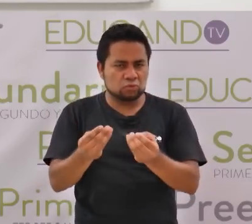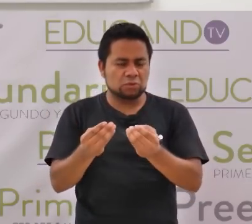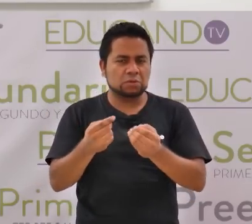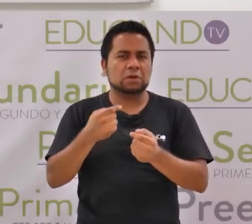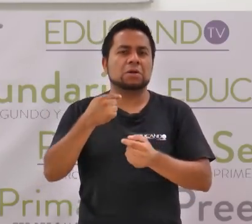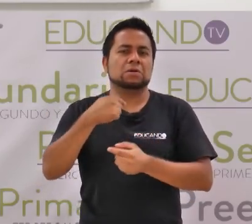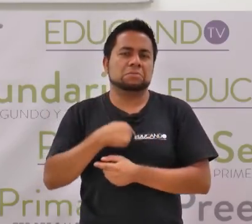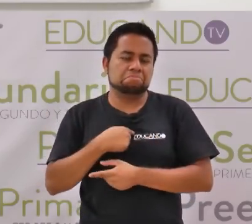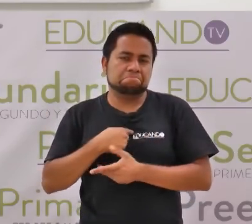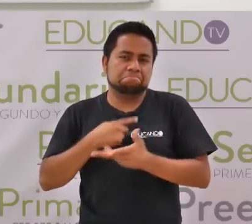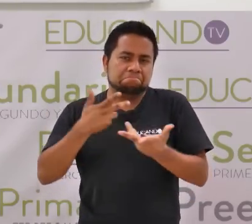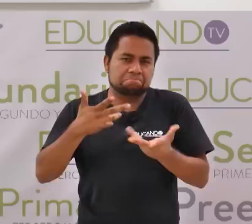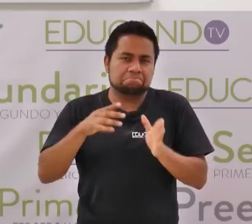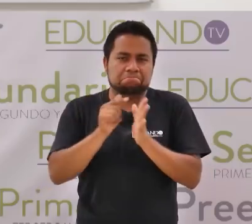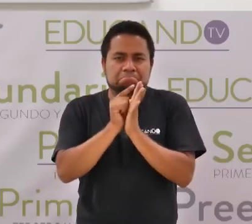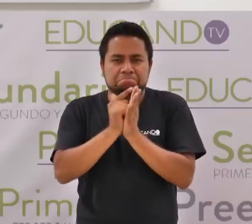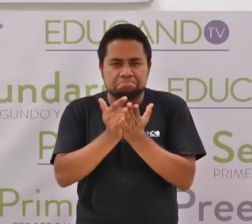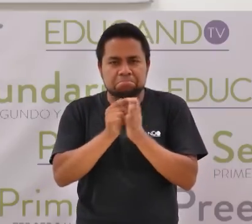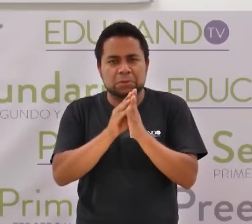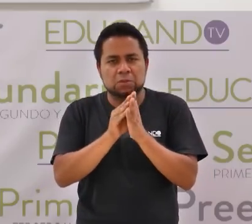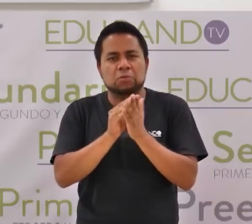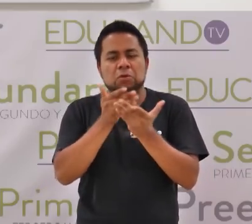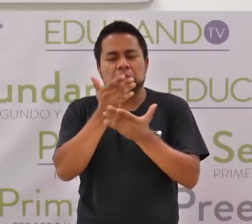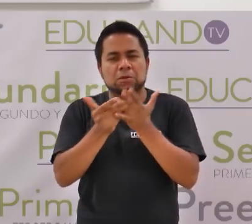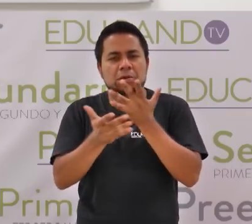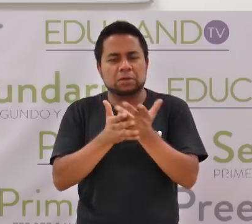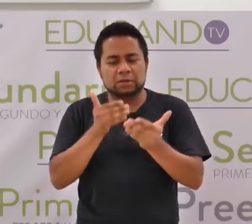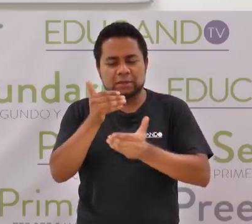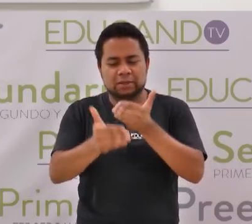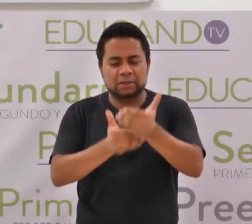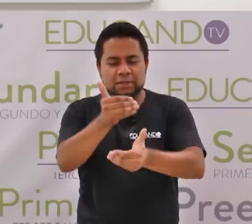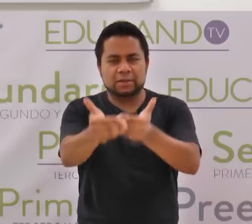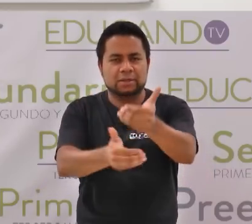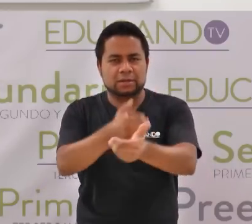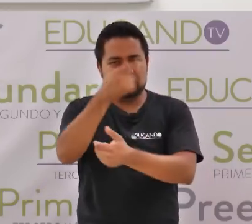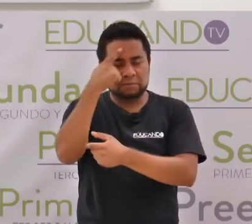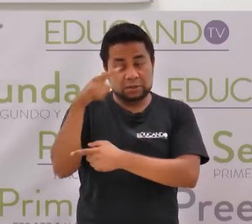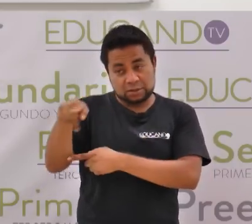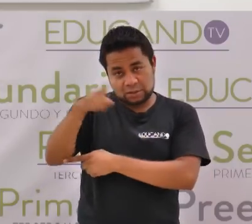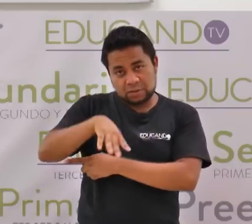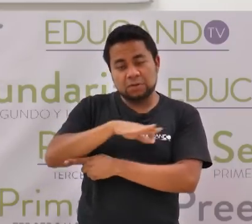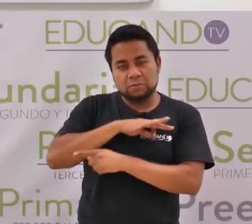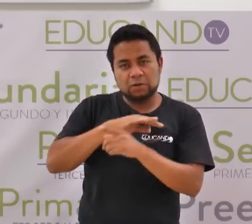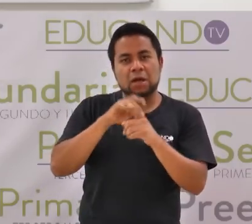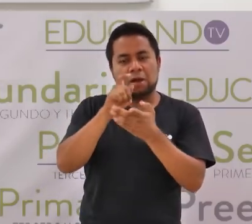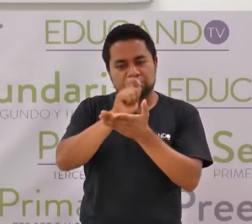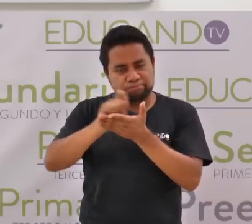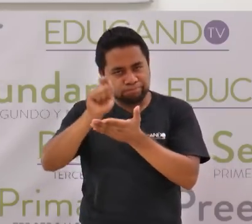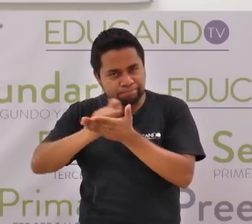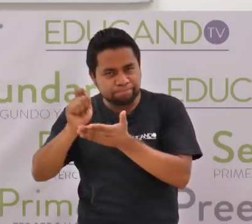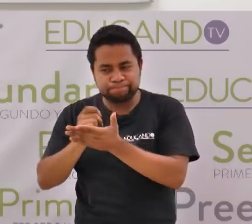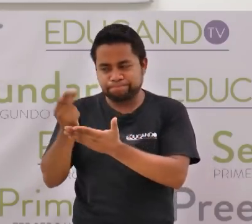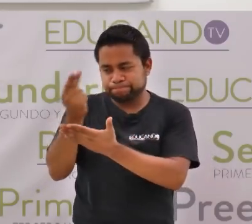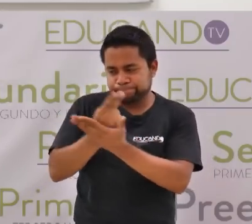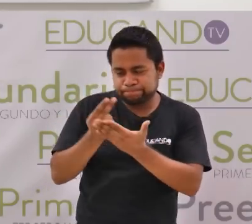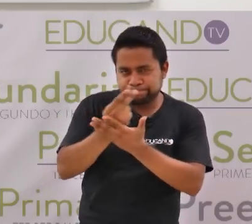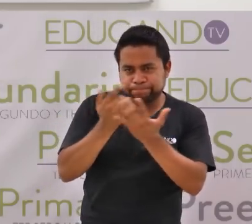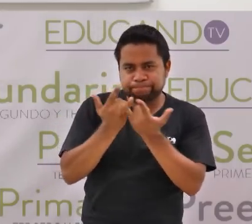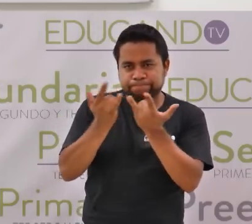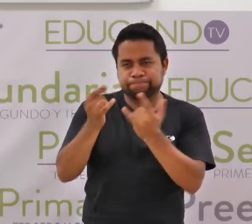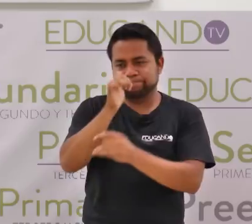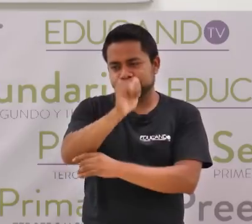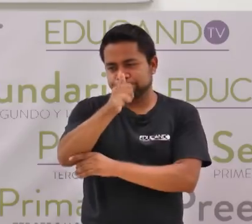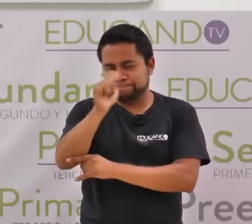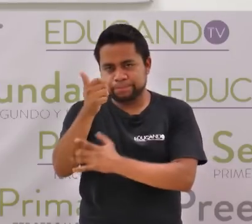pues yo les traje una guía de un proceso para que ustedes puedan desarrollar su